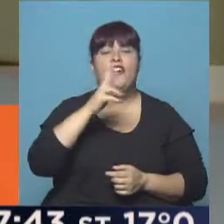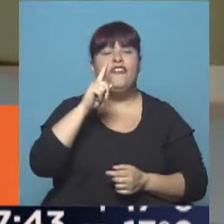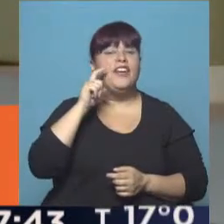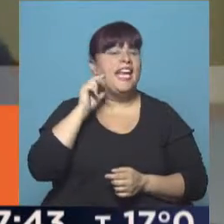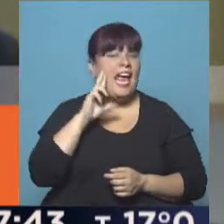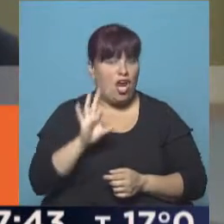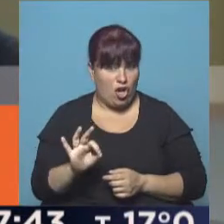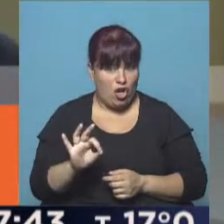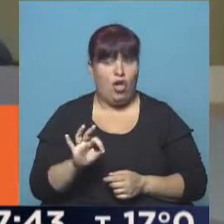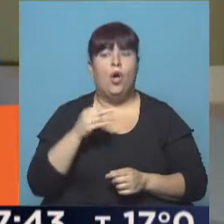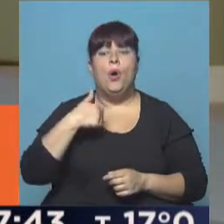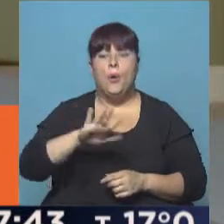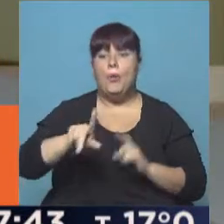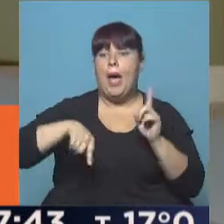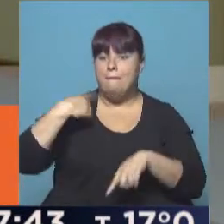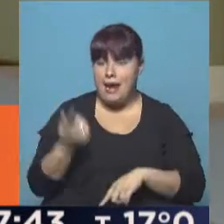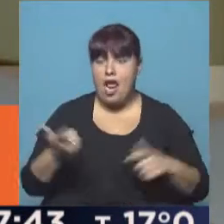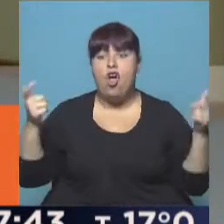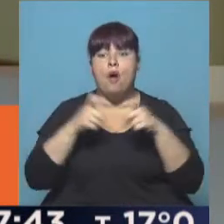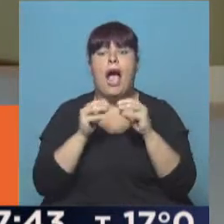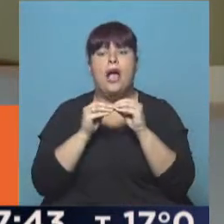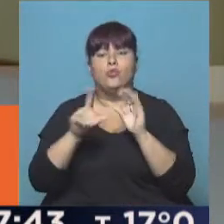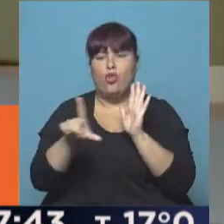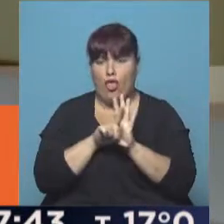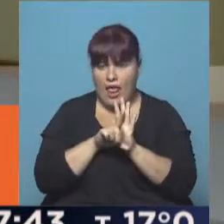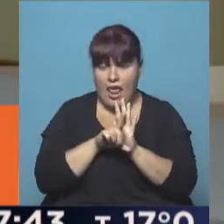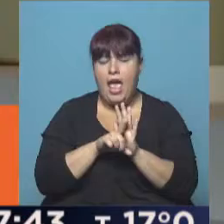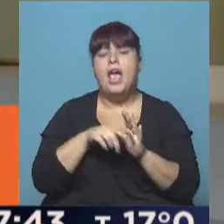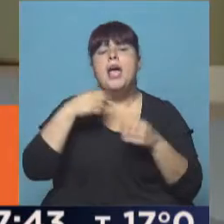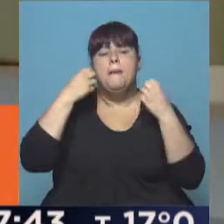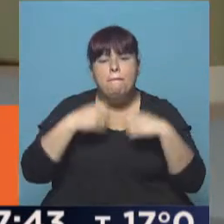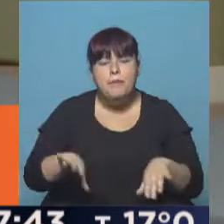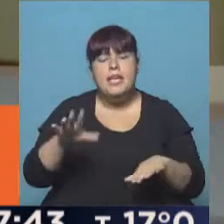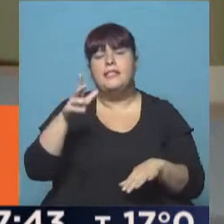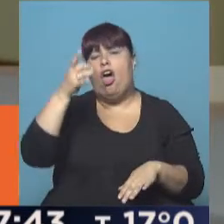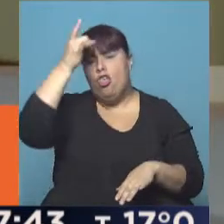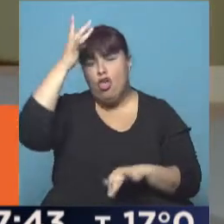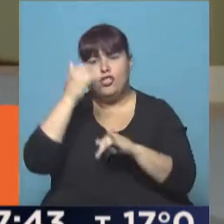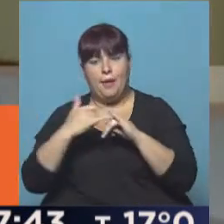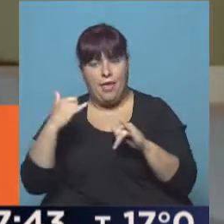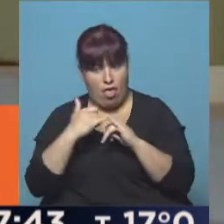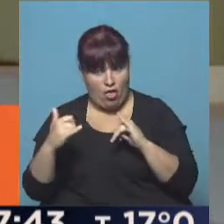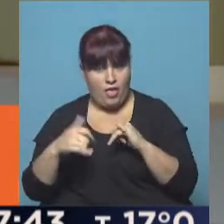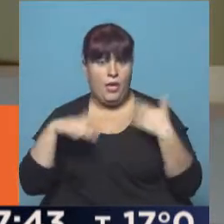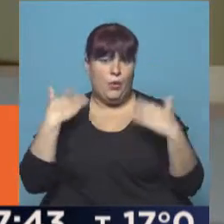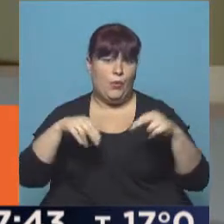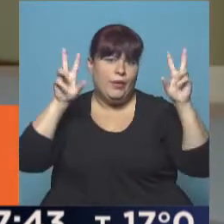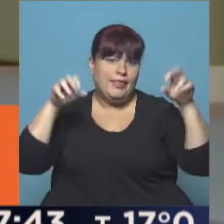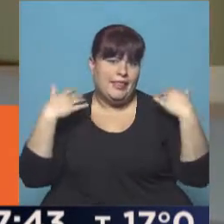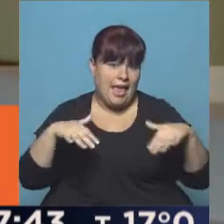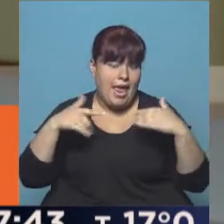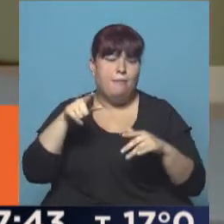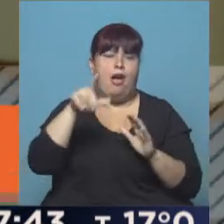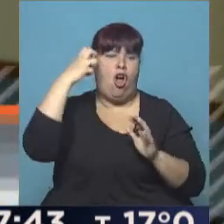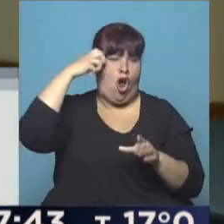frigerio va a ser mañana en la comisión de asuntos constitucionales a partir de las 12 del mediodía intensa agenda en el